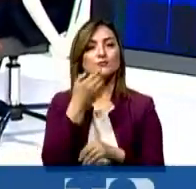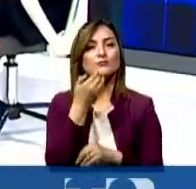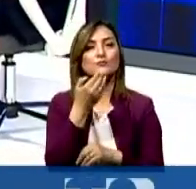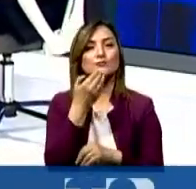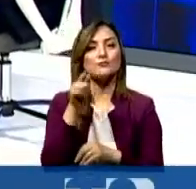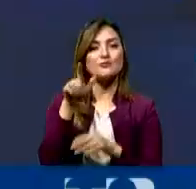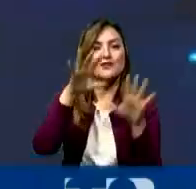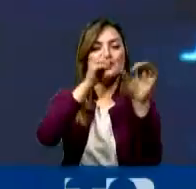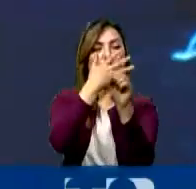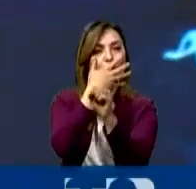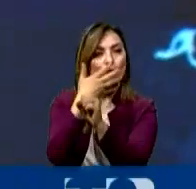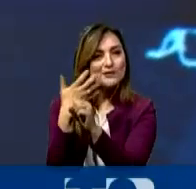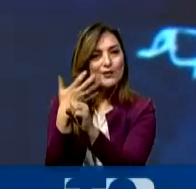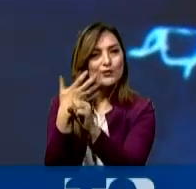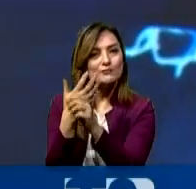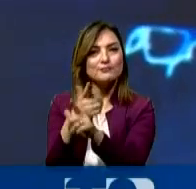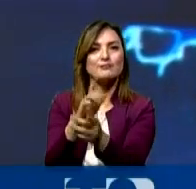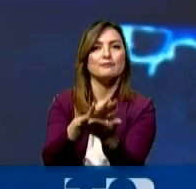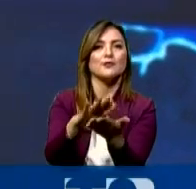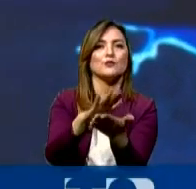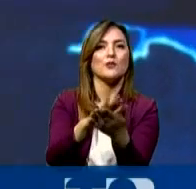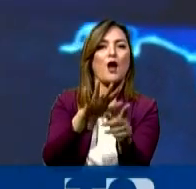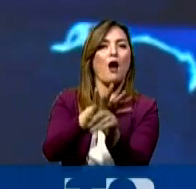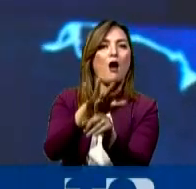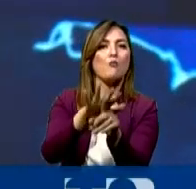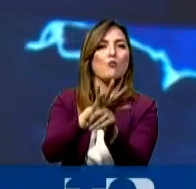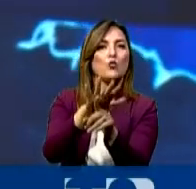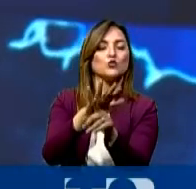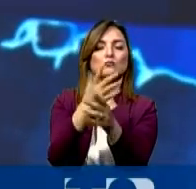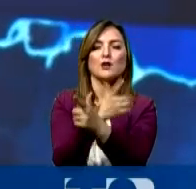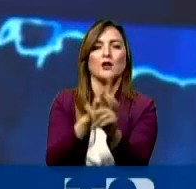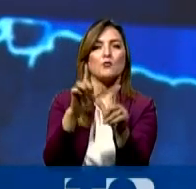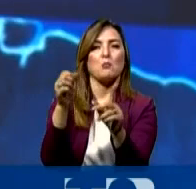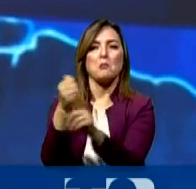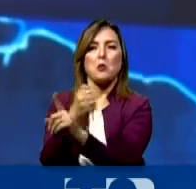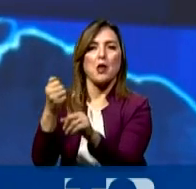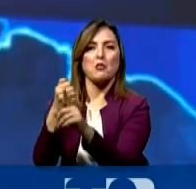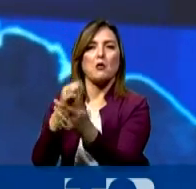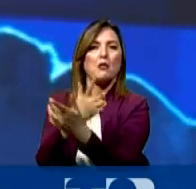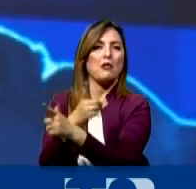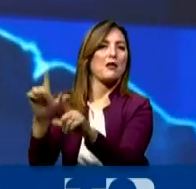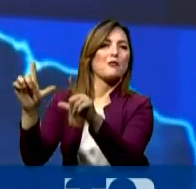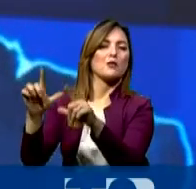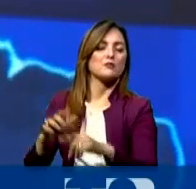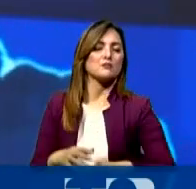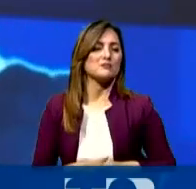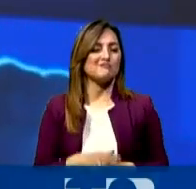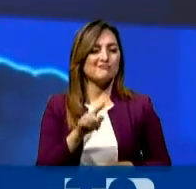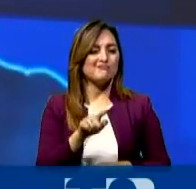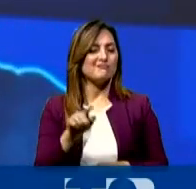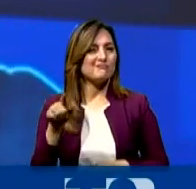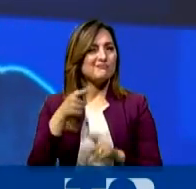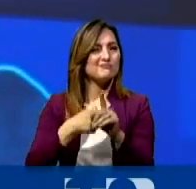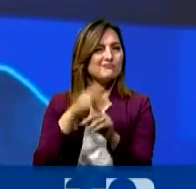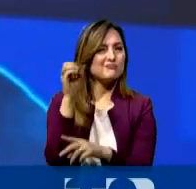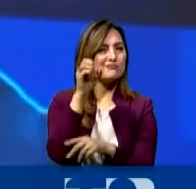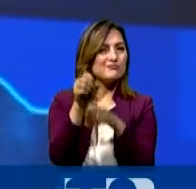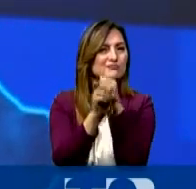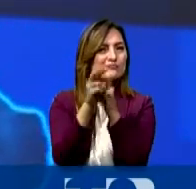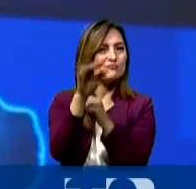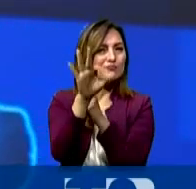secuestradores como abusadores como violentos eso de octubre 19 milton